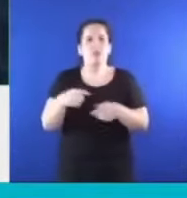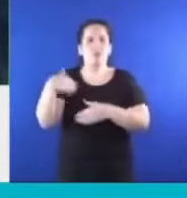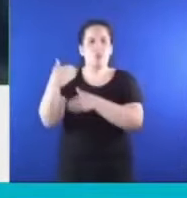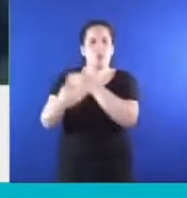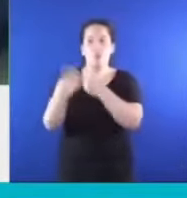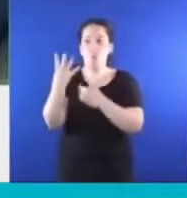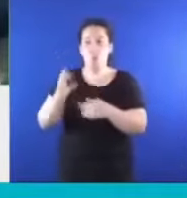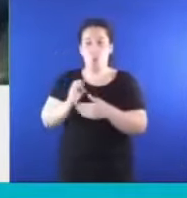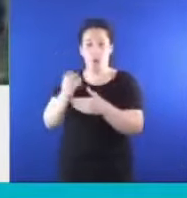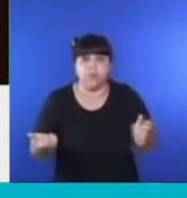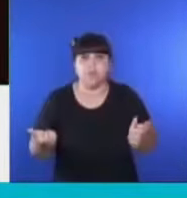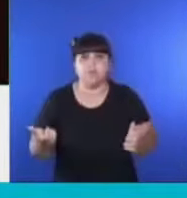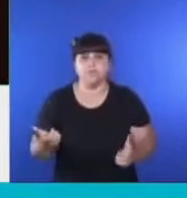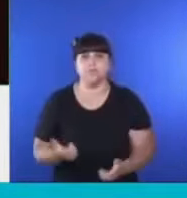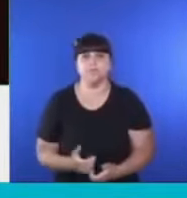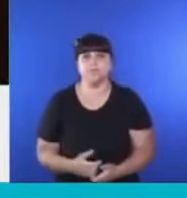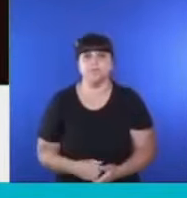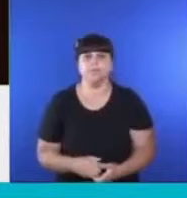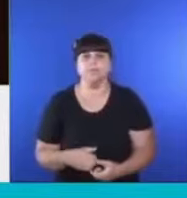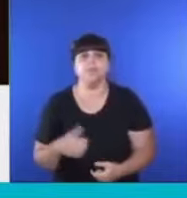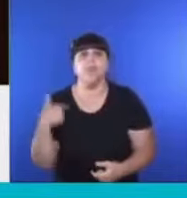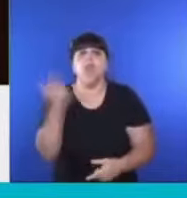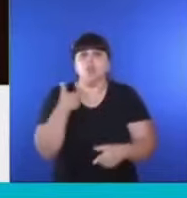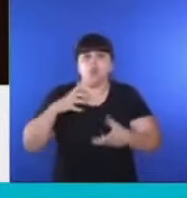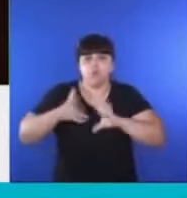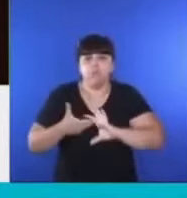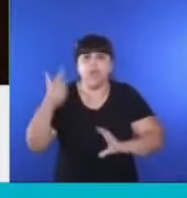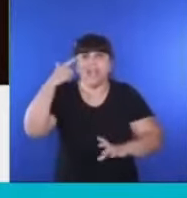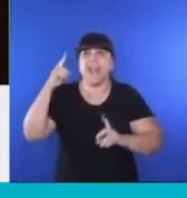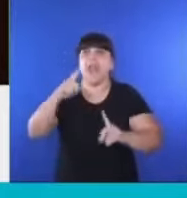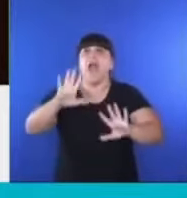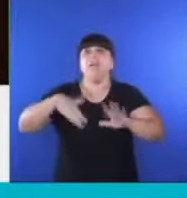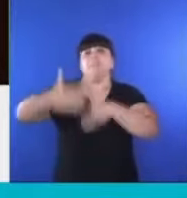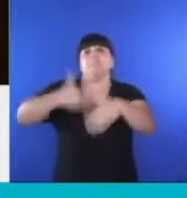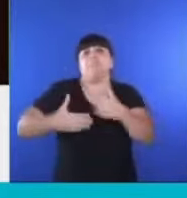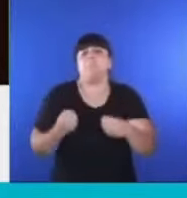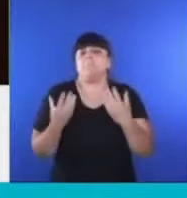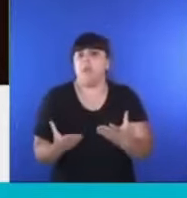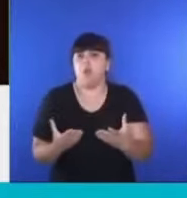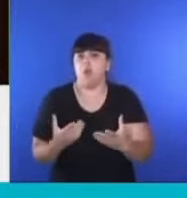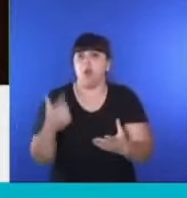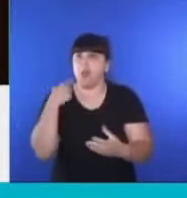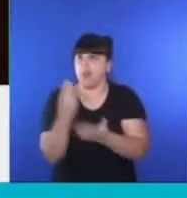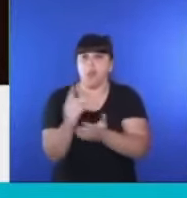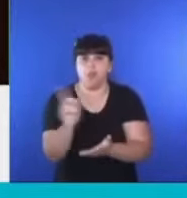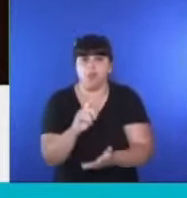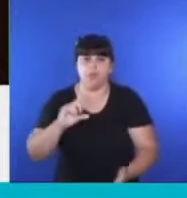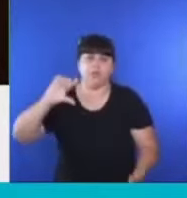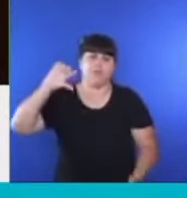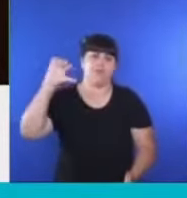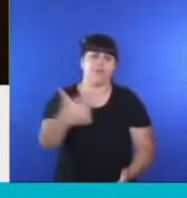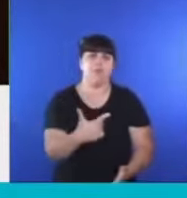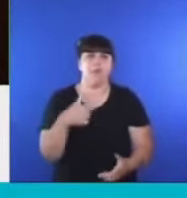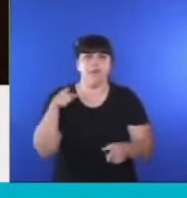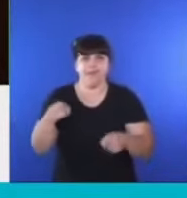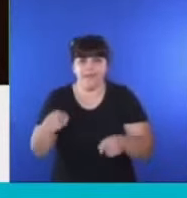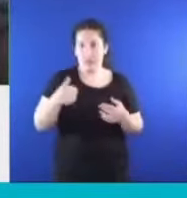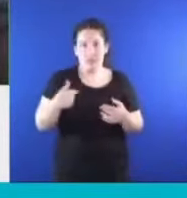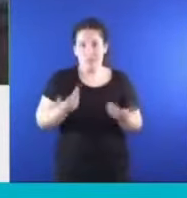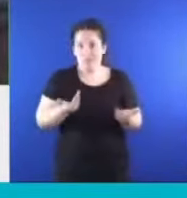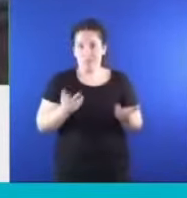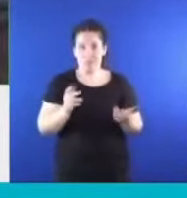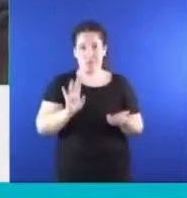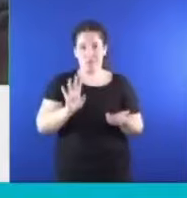más dificultades y problemas que haya, creer que todo funcionaría mejor si no hubiera Estado es una muestra ridícula de terraplanismo